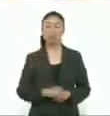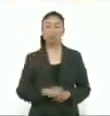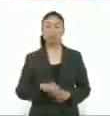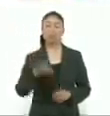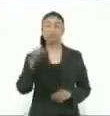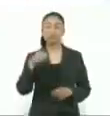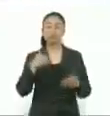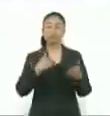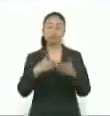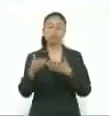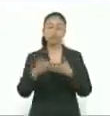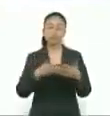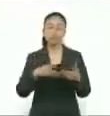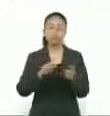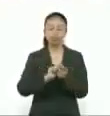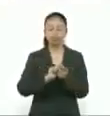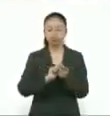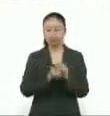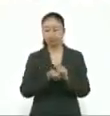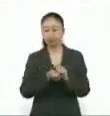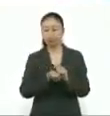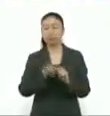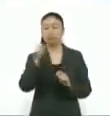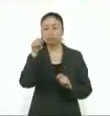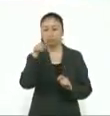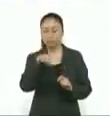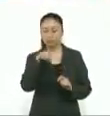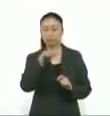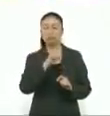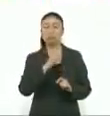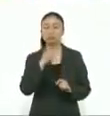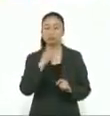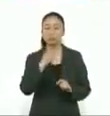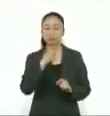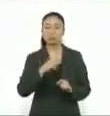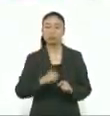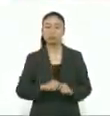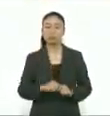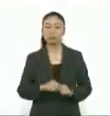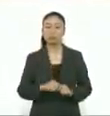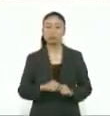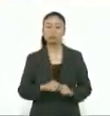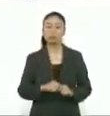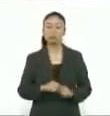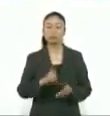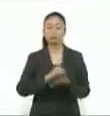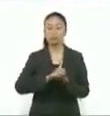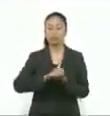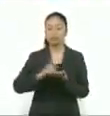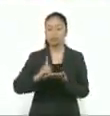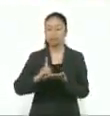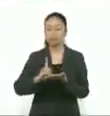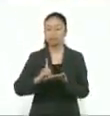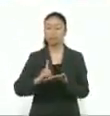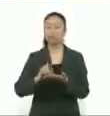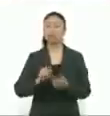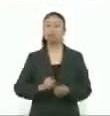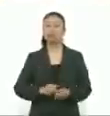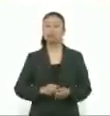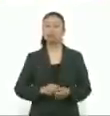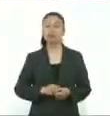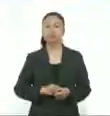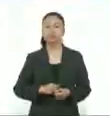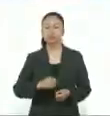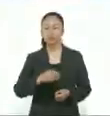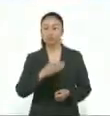este movimiento de transformación donde se reconocen los grandes derechos y el bienestar